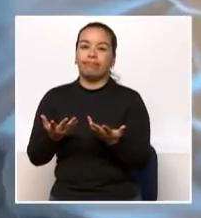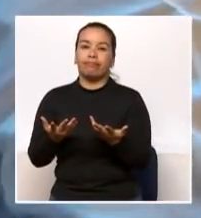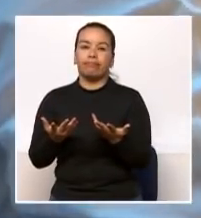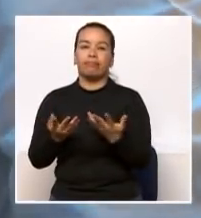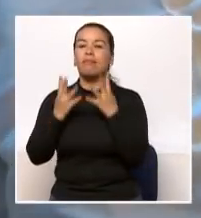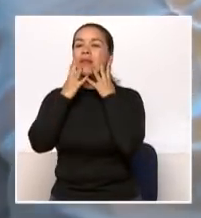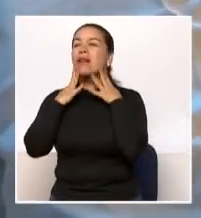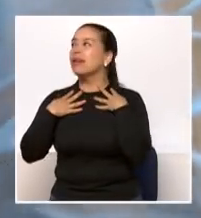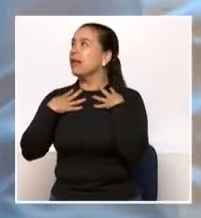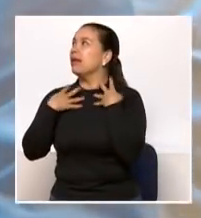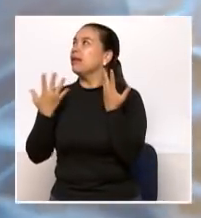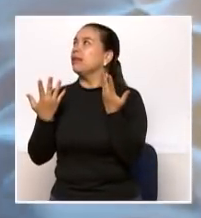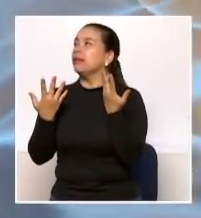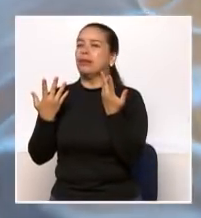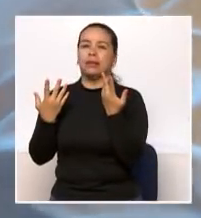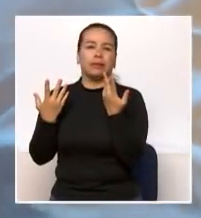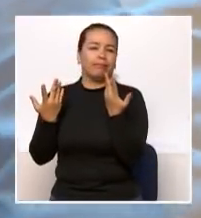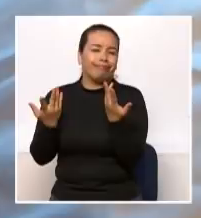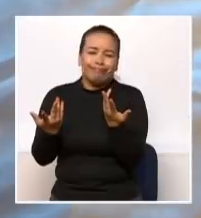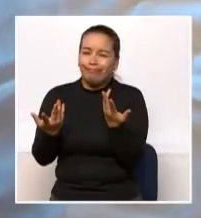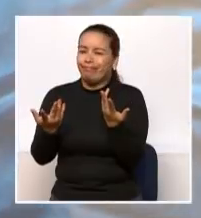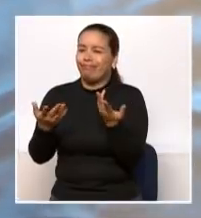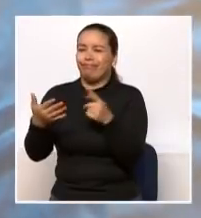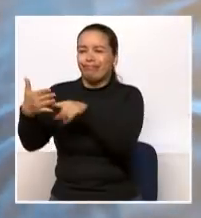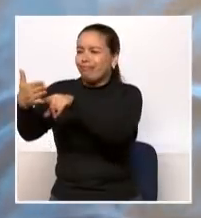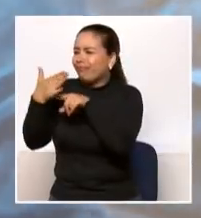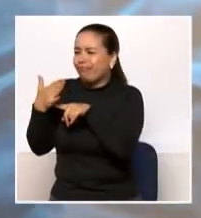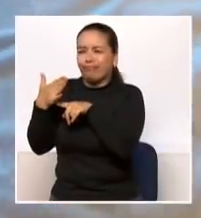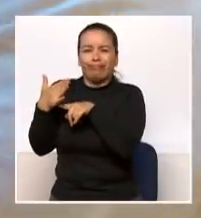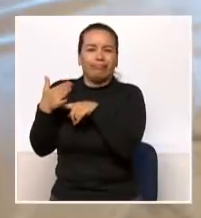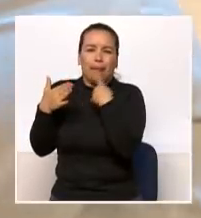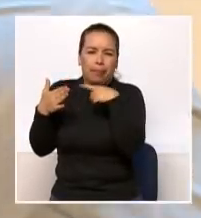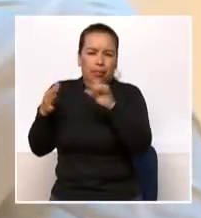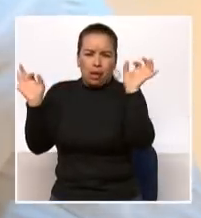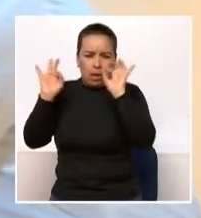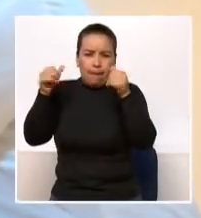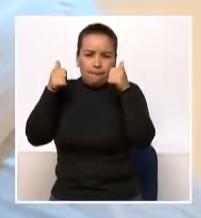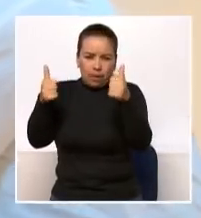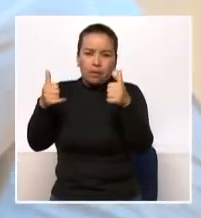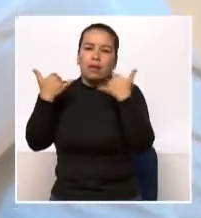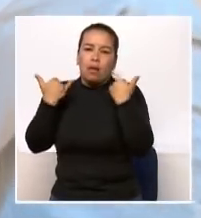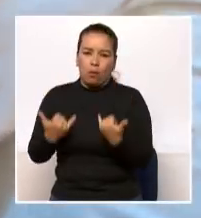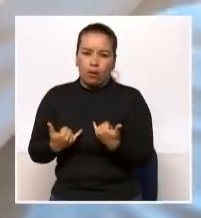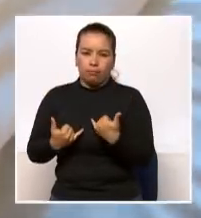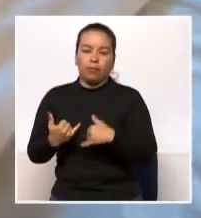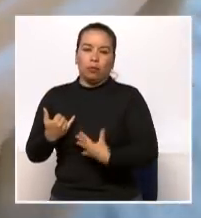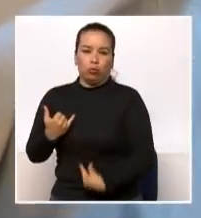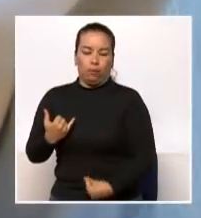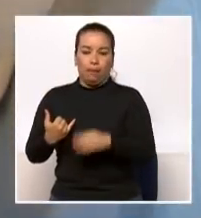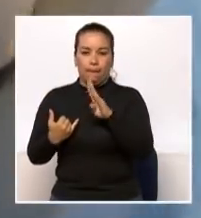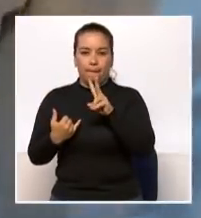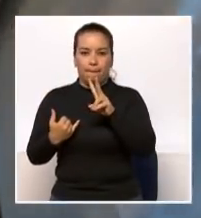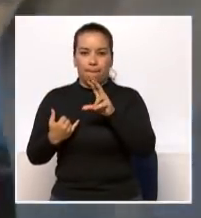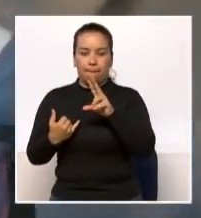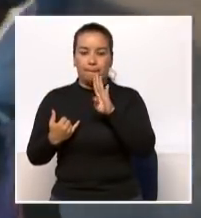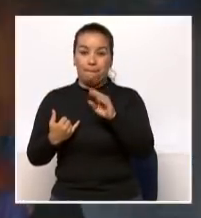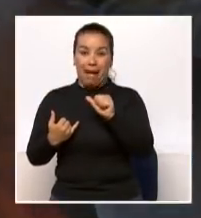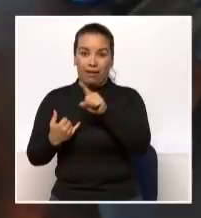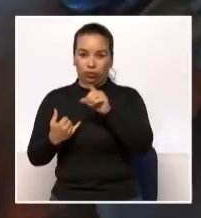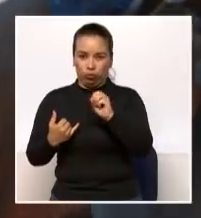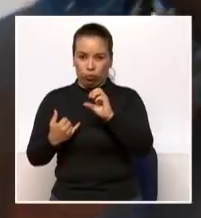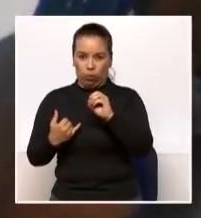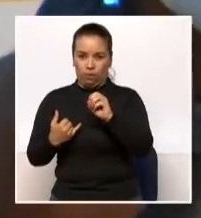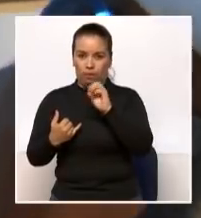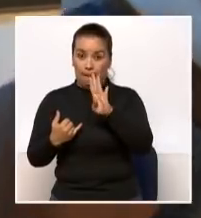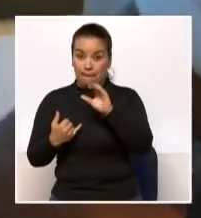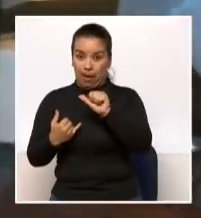arterias, no ver aneurismas, no ver alteraciones en este lugar, entonces vamos a ir al vaso, ¿cierto? Vamos a ir a ver el